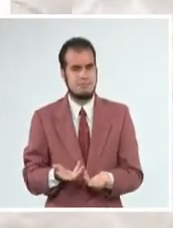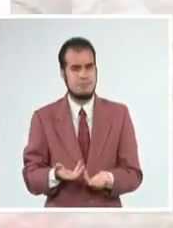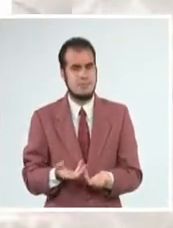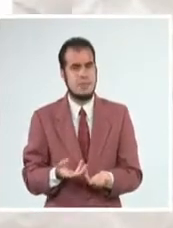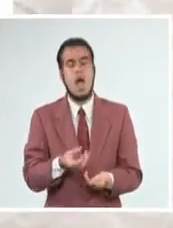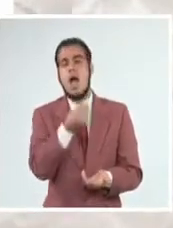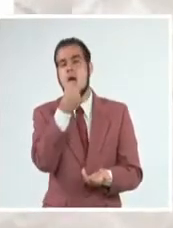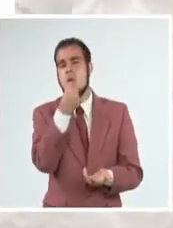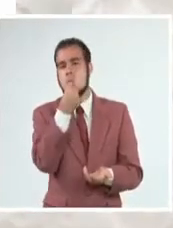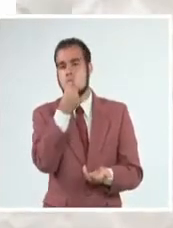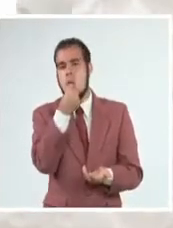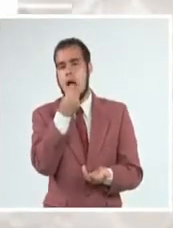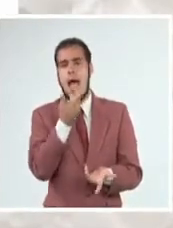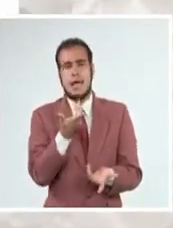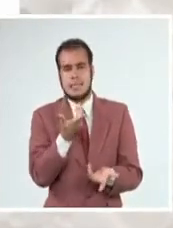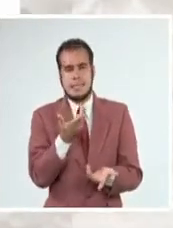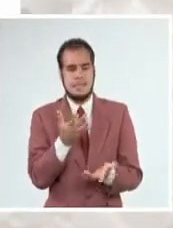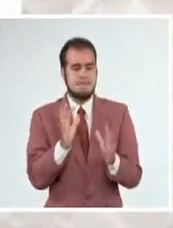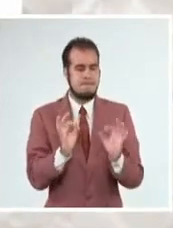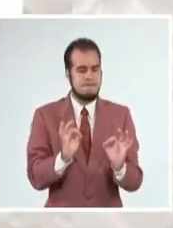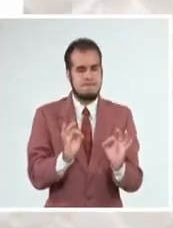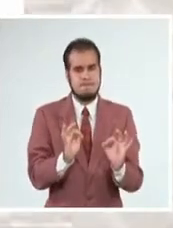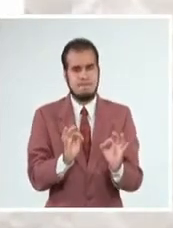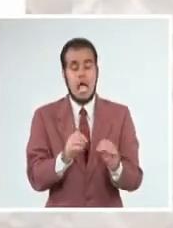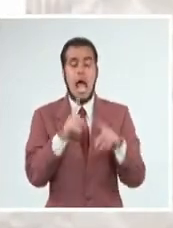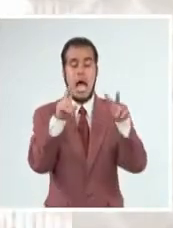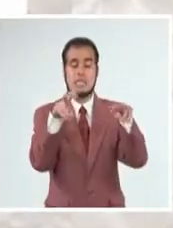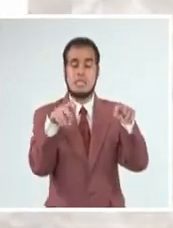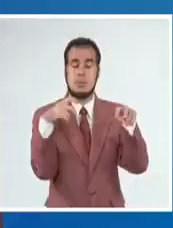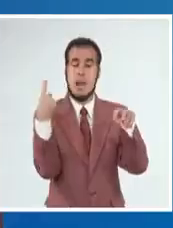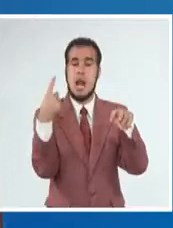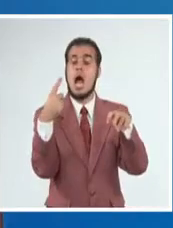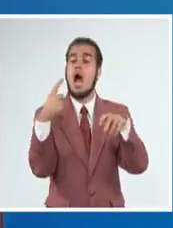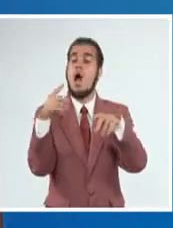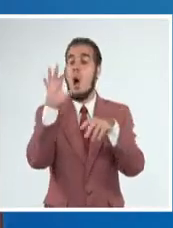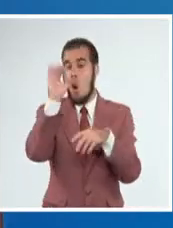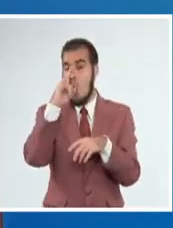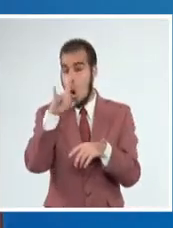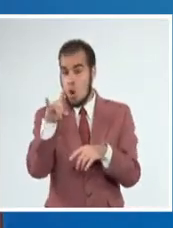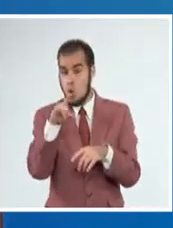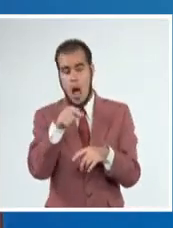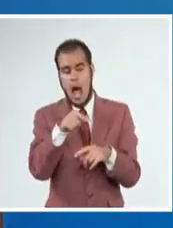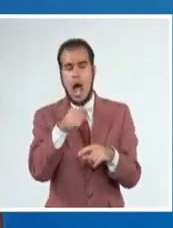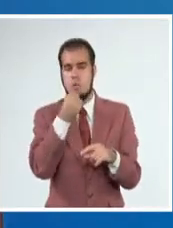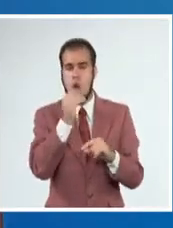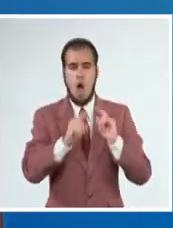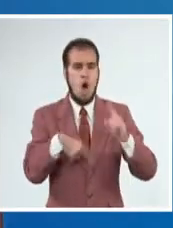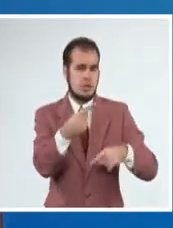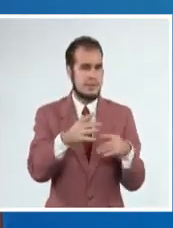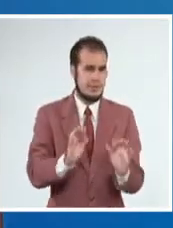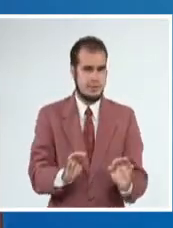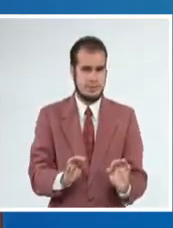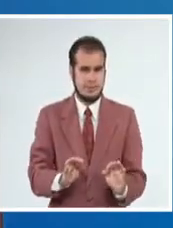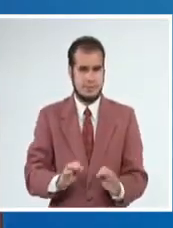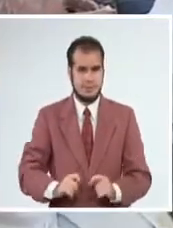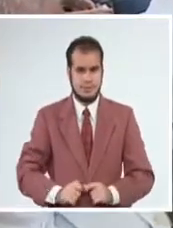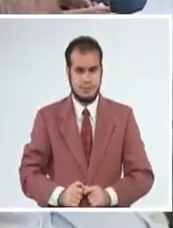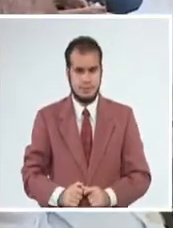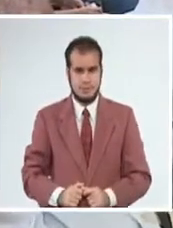obstaculizar el pronunciamiento de la Asamblea General de Naciones Unidas contra el